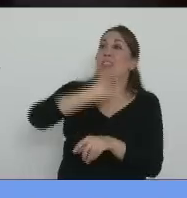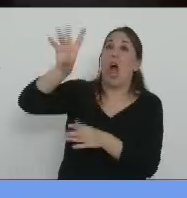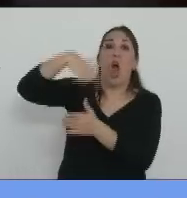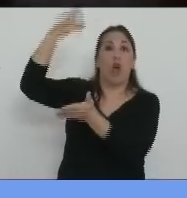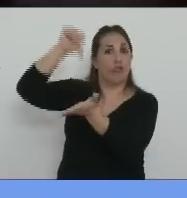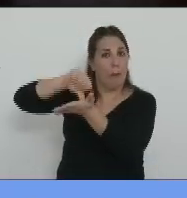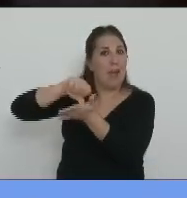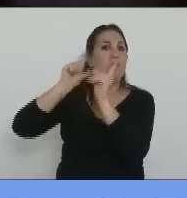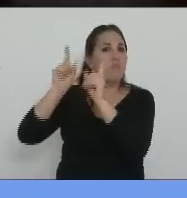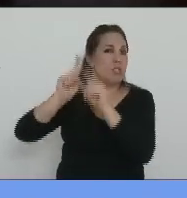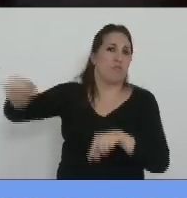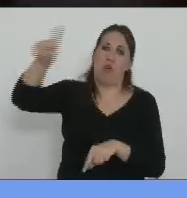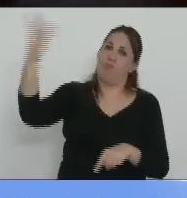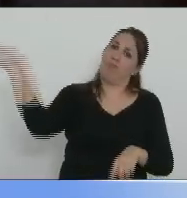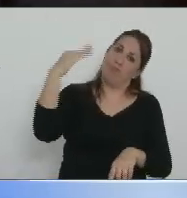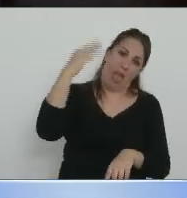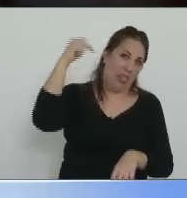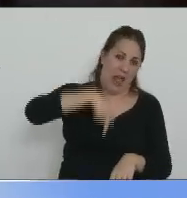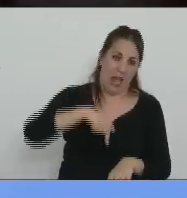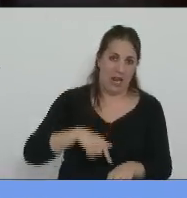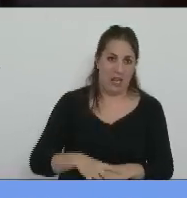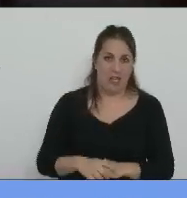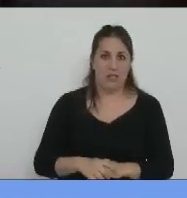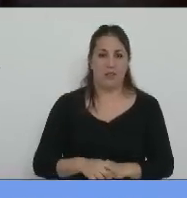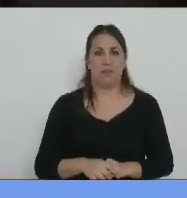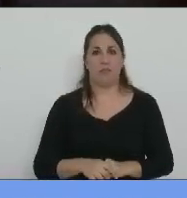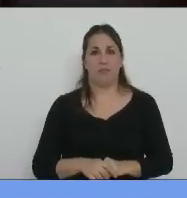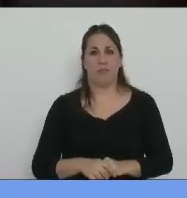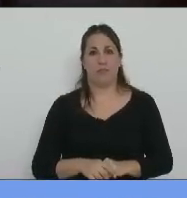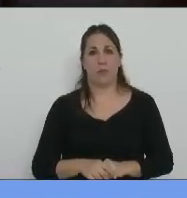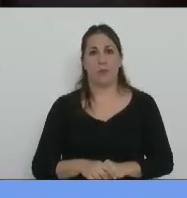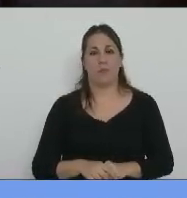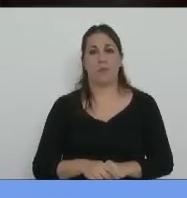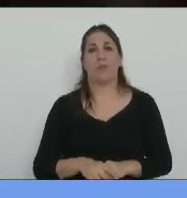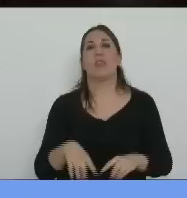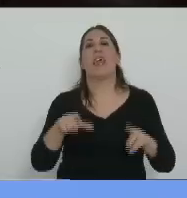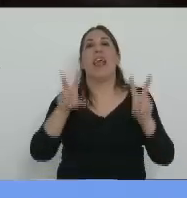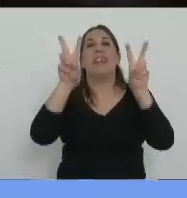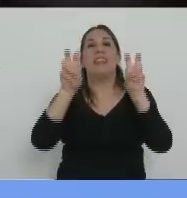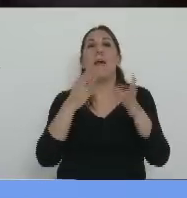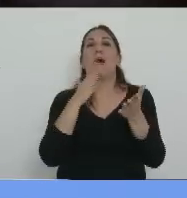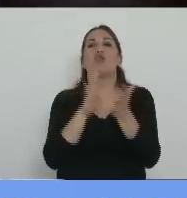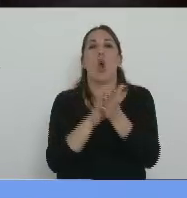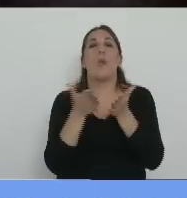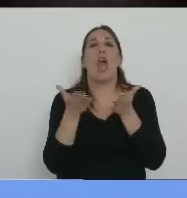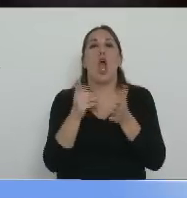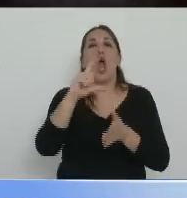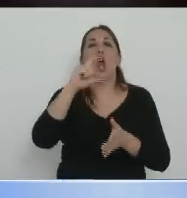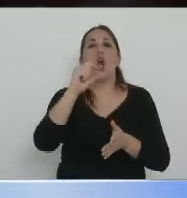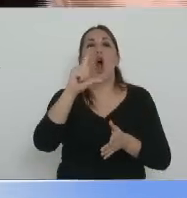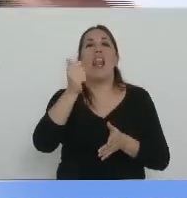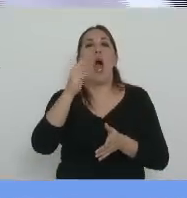a casa objetado el tema del colaborador mire le voy a dar algunas cifras